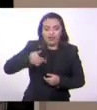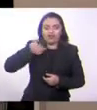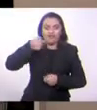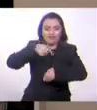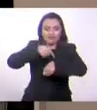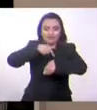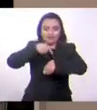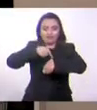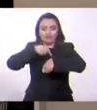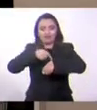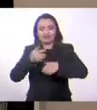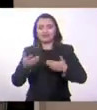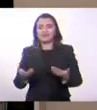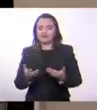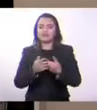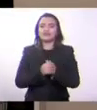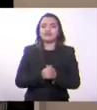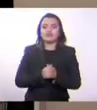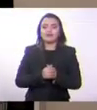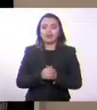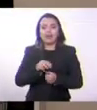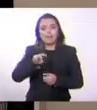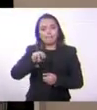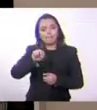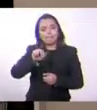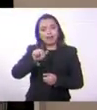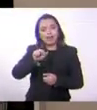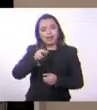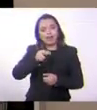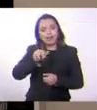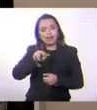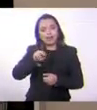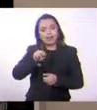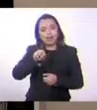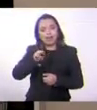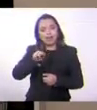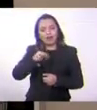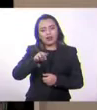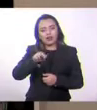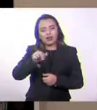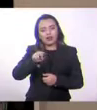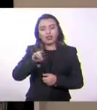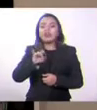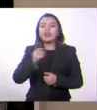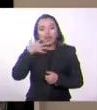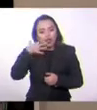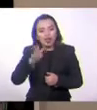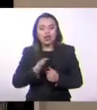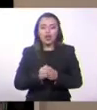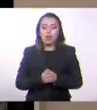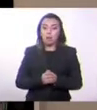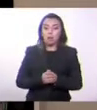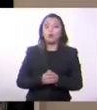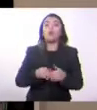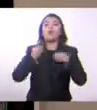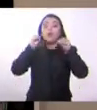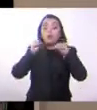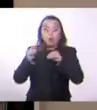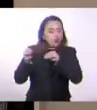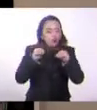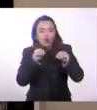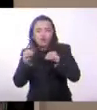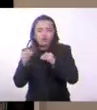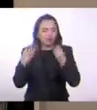mover a las masas, pero esto puede ser positivo o negativo. Positivo cuando busca ayudar a las poblaciones y